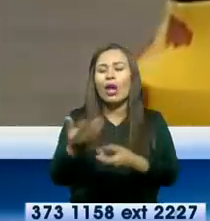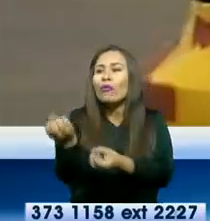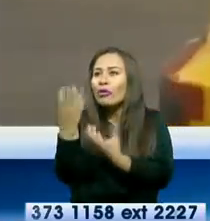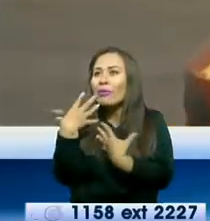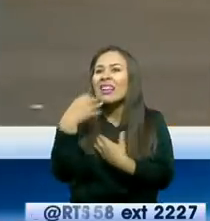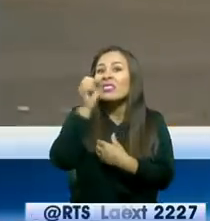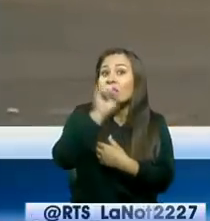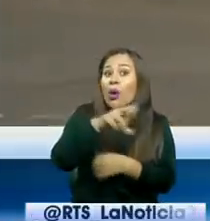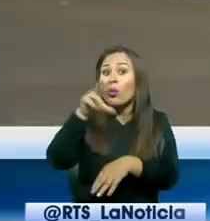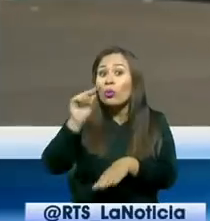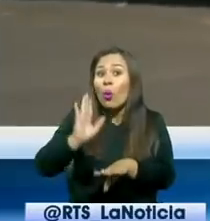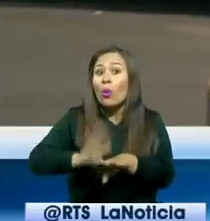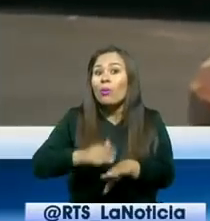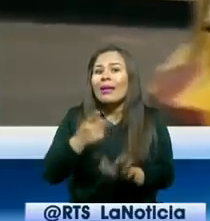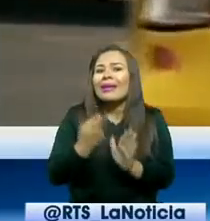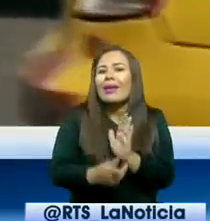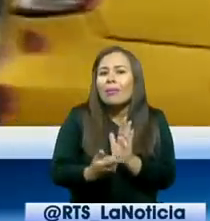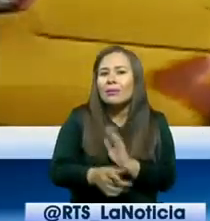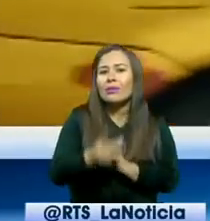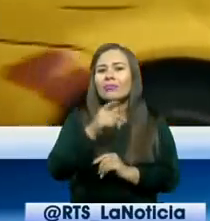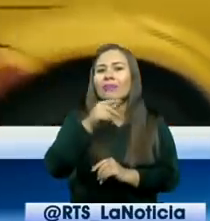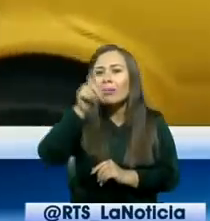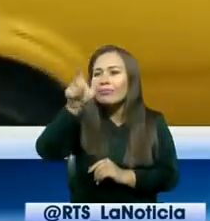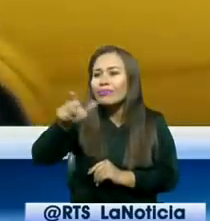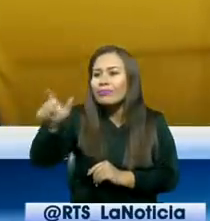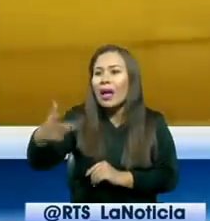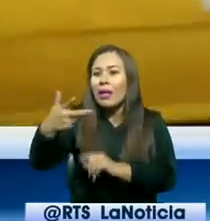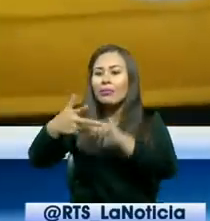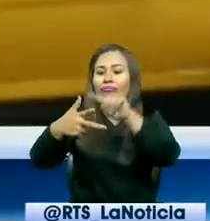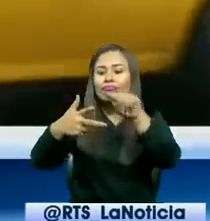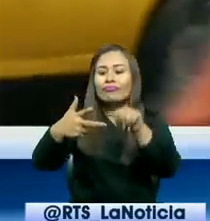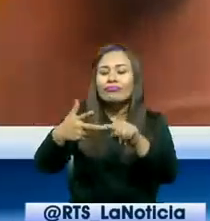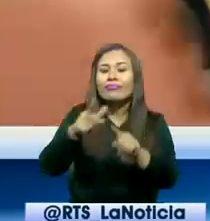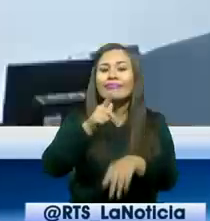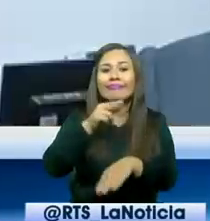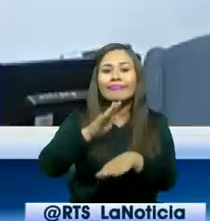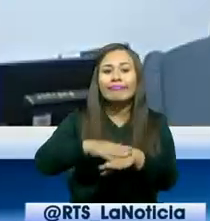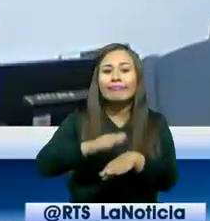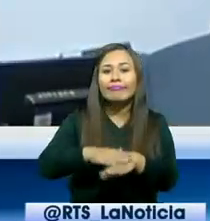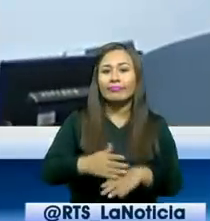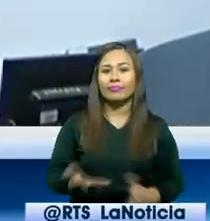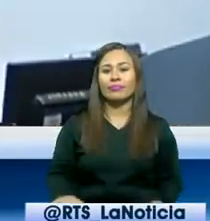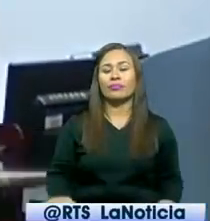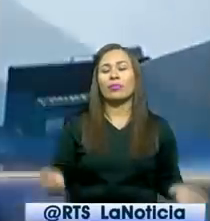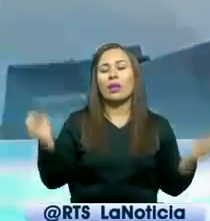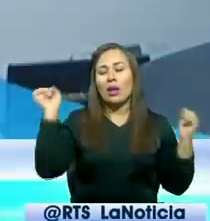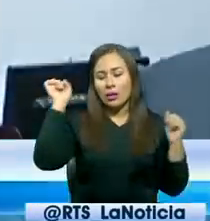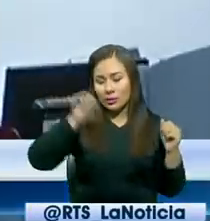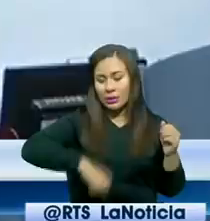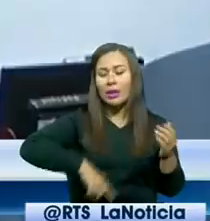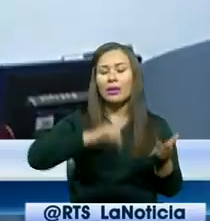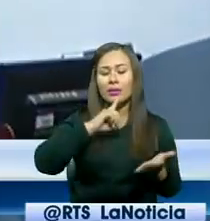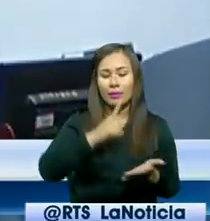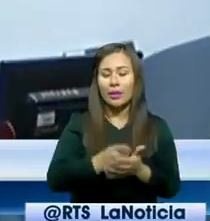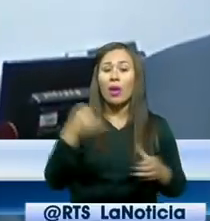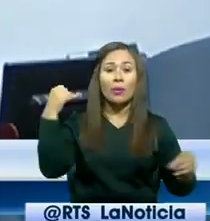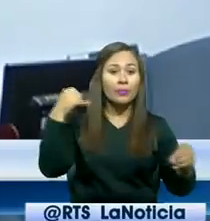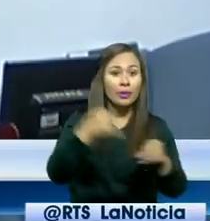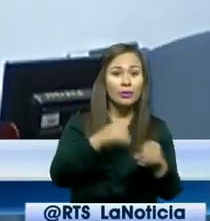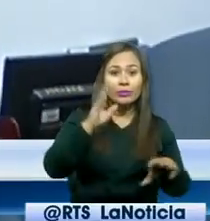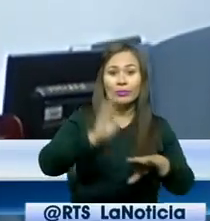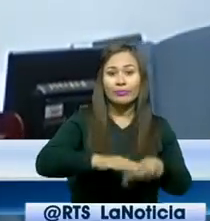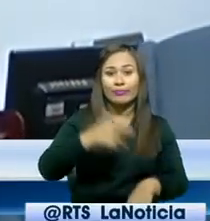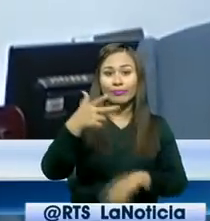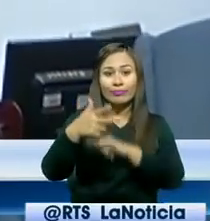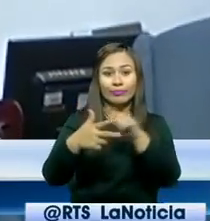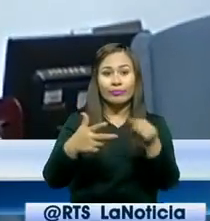qué ocurrió y quiénes serían los responsables. Exactamente, es una violación múltiple en la cual el